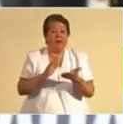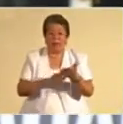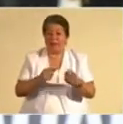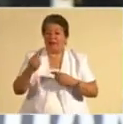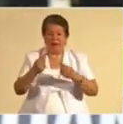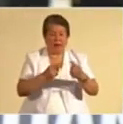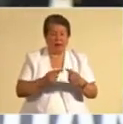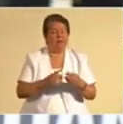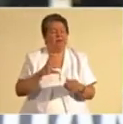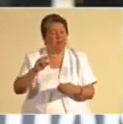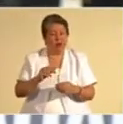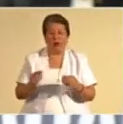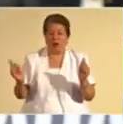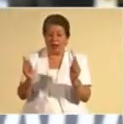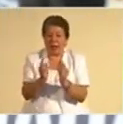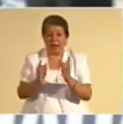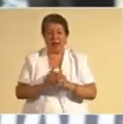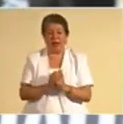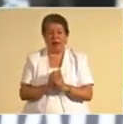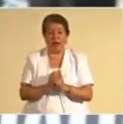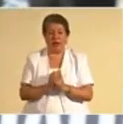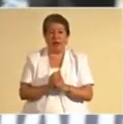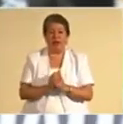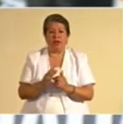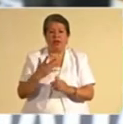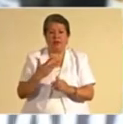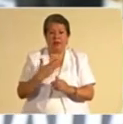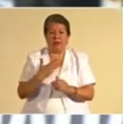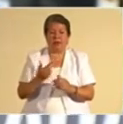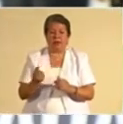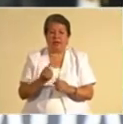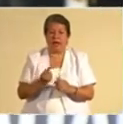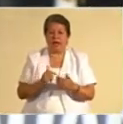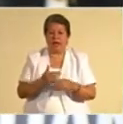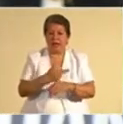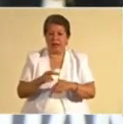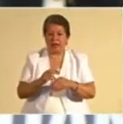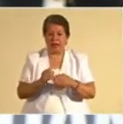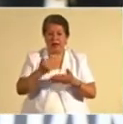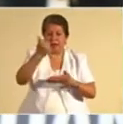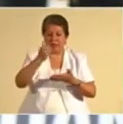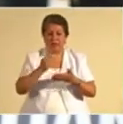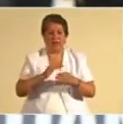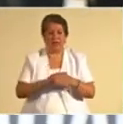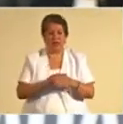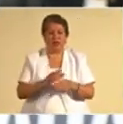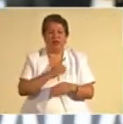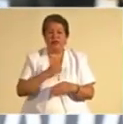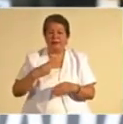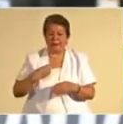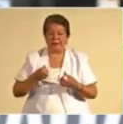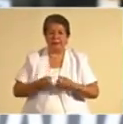que, a través de la transparencia, los procesos administrativos tienen que ser transparentes, tienen que ser